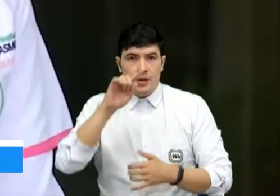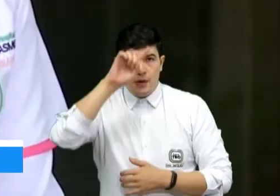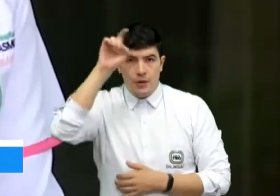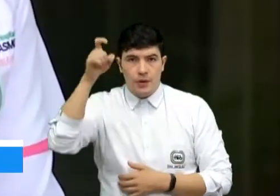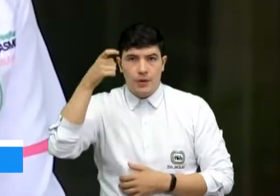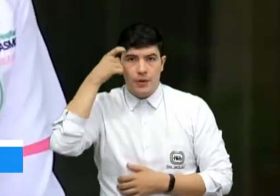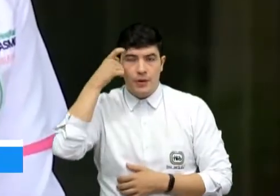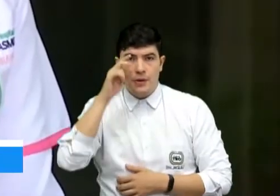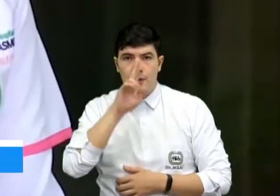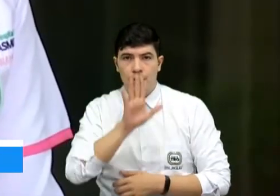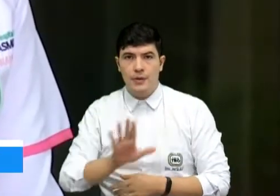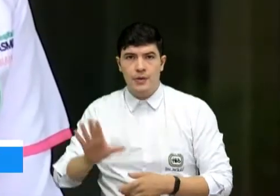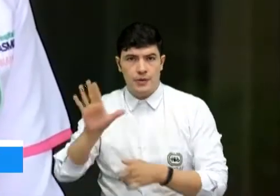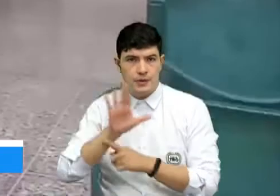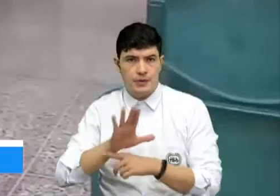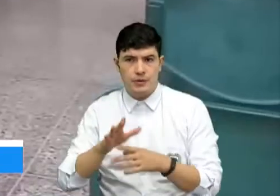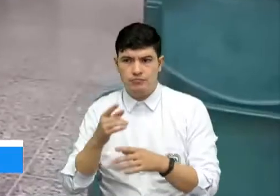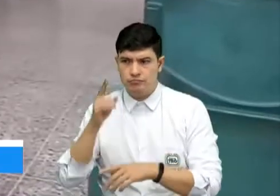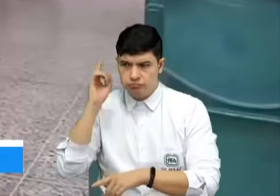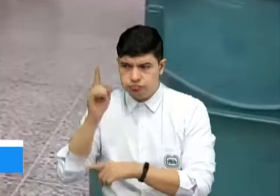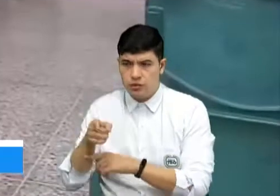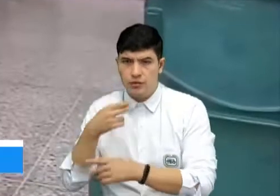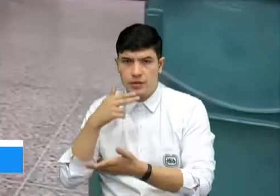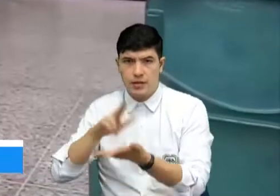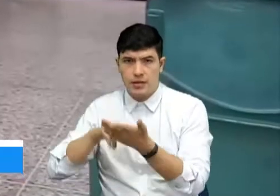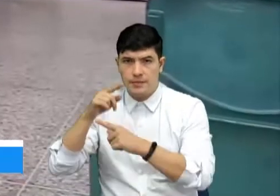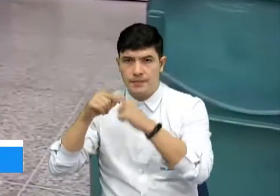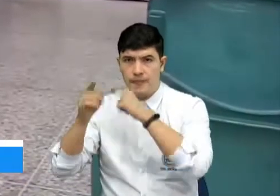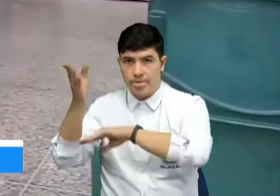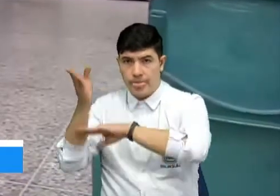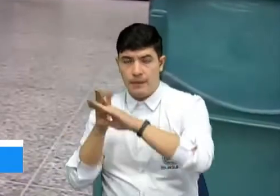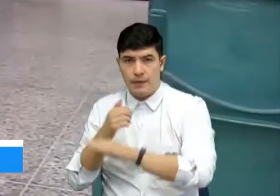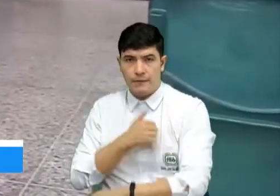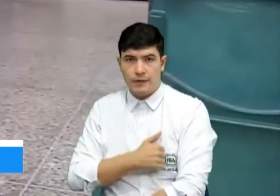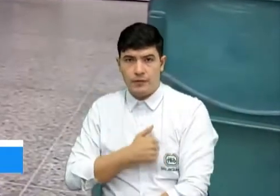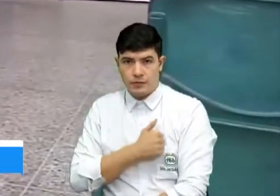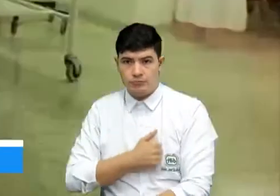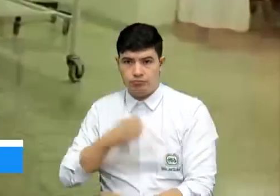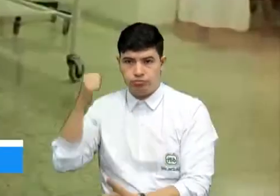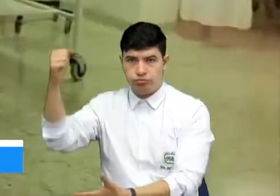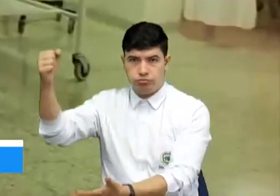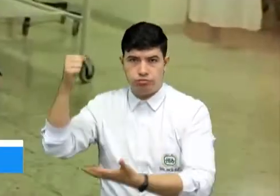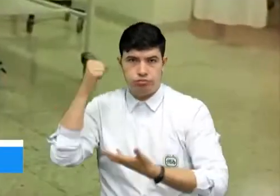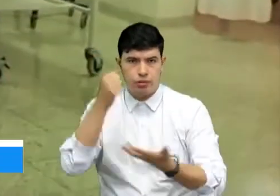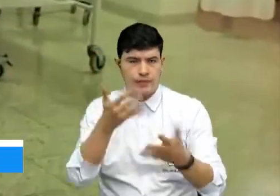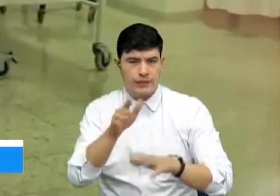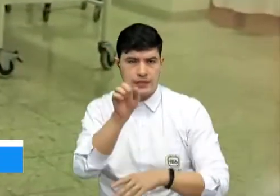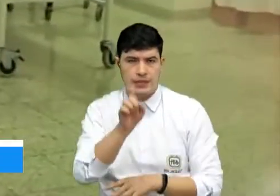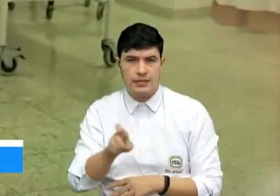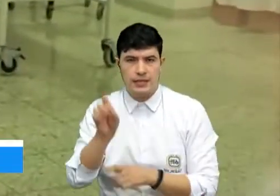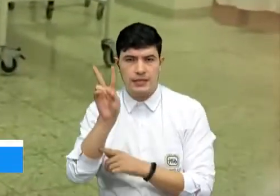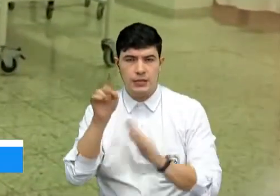que llegan a los 62 mil millones de pesos por concepto de atención a población migrante y así enfrentar la emergencia sanitaria por el coronavirus.